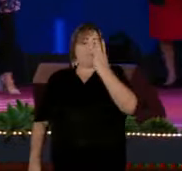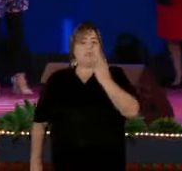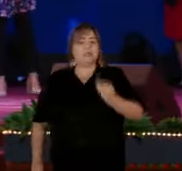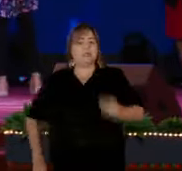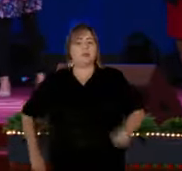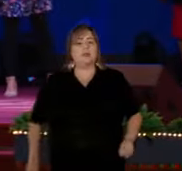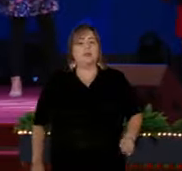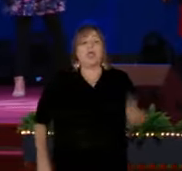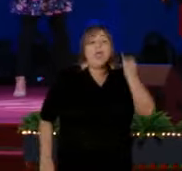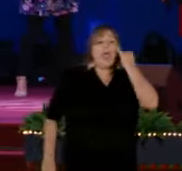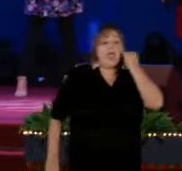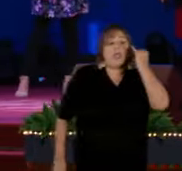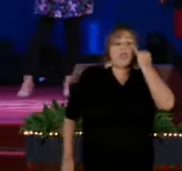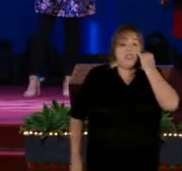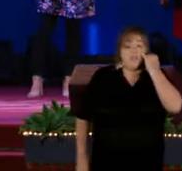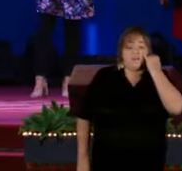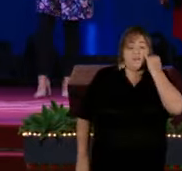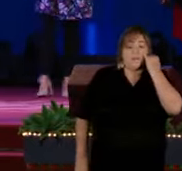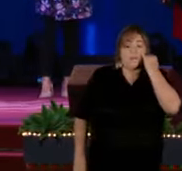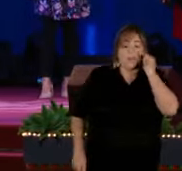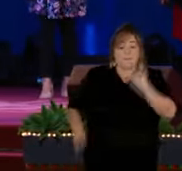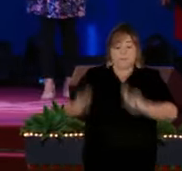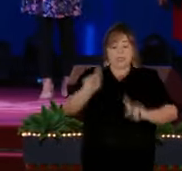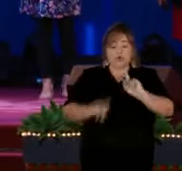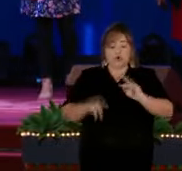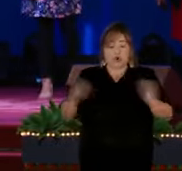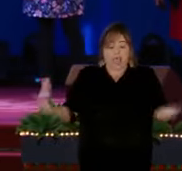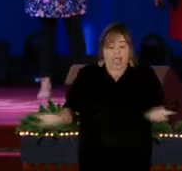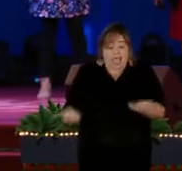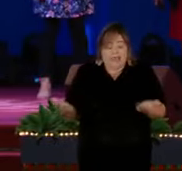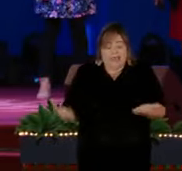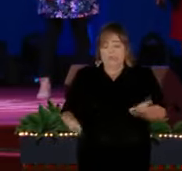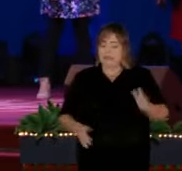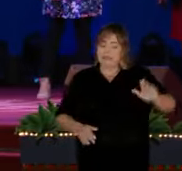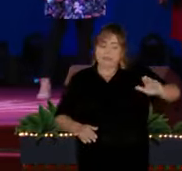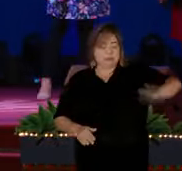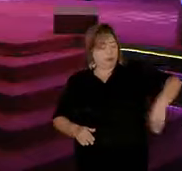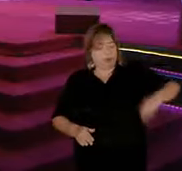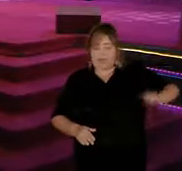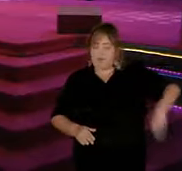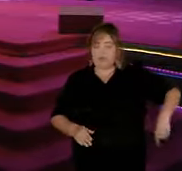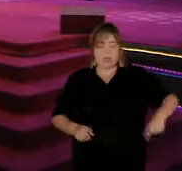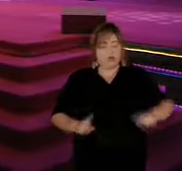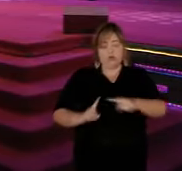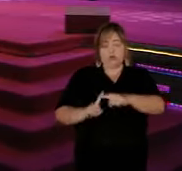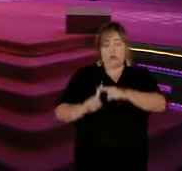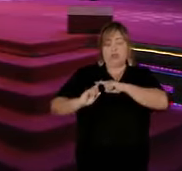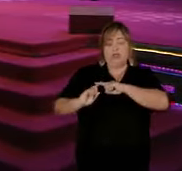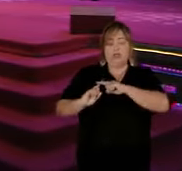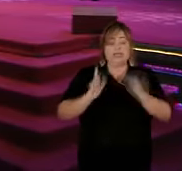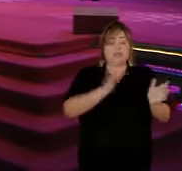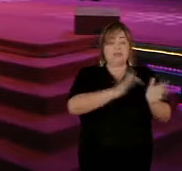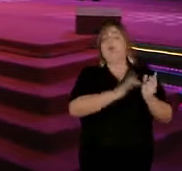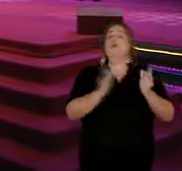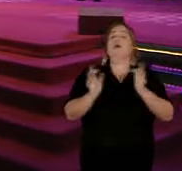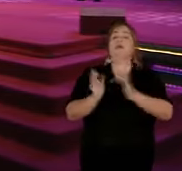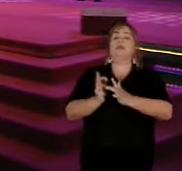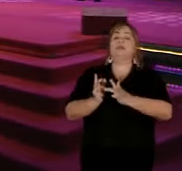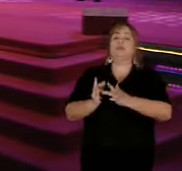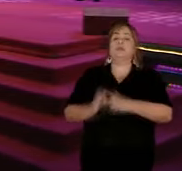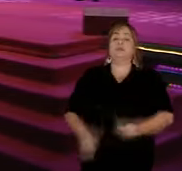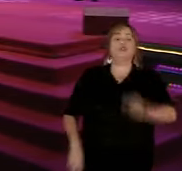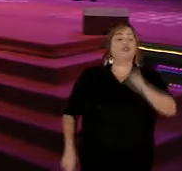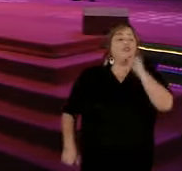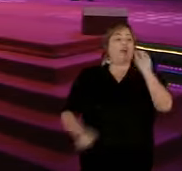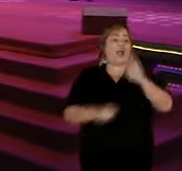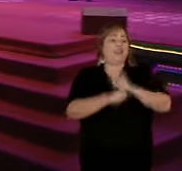si hay alguien en esta mañana que todavía no le ha entregado su corazón a Jesús, no basta con